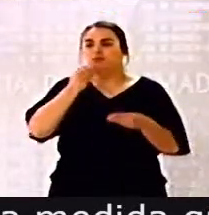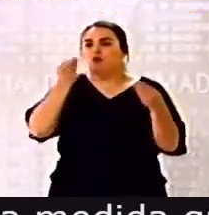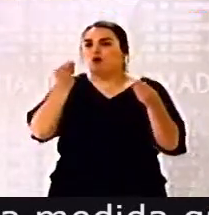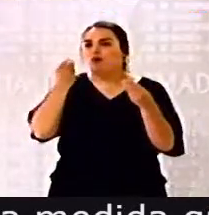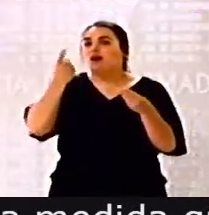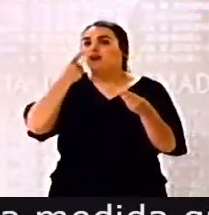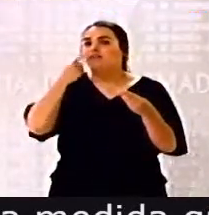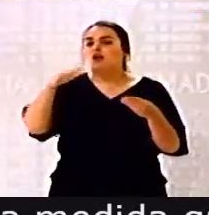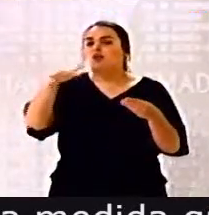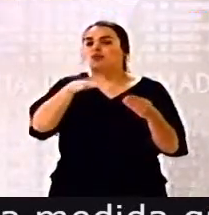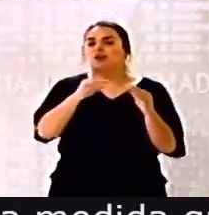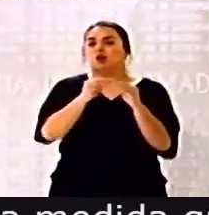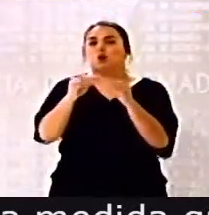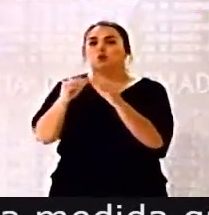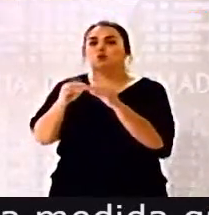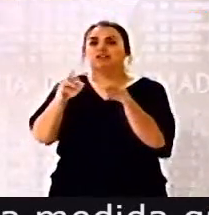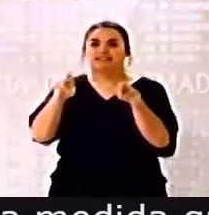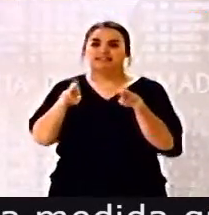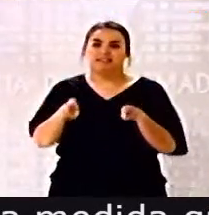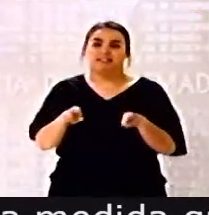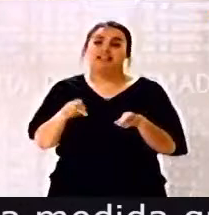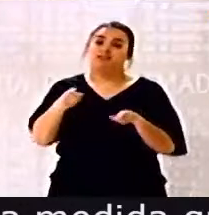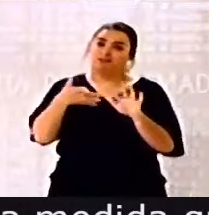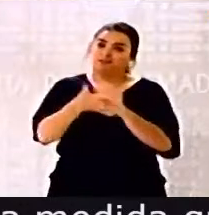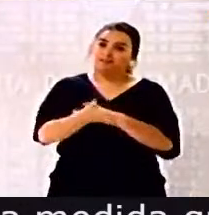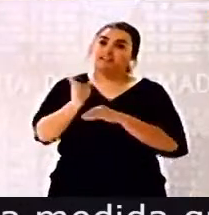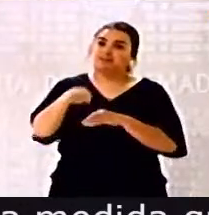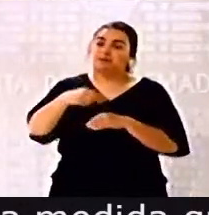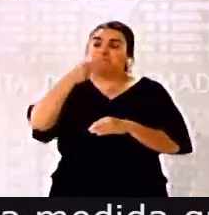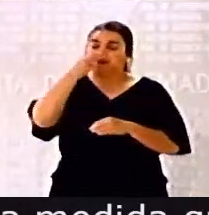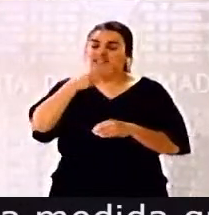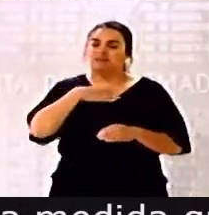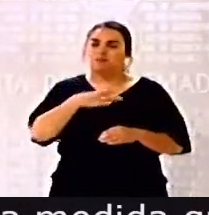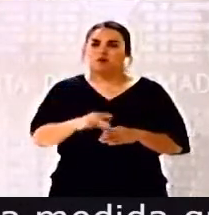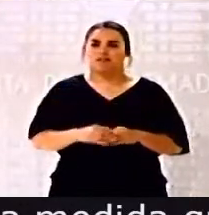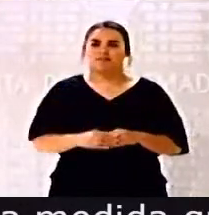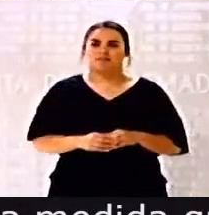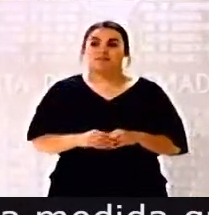comunes dentro de las residencias. Eso significa también régimen de visita.